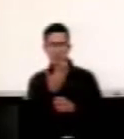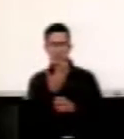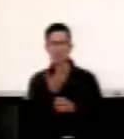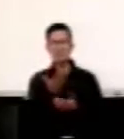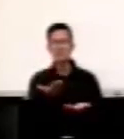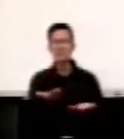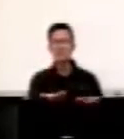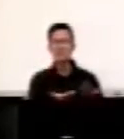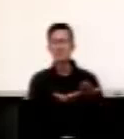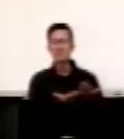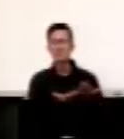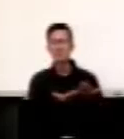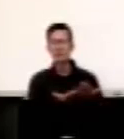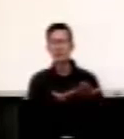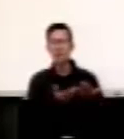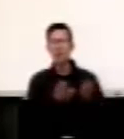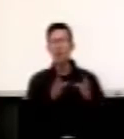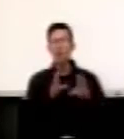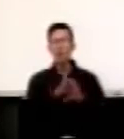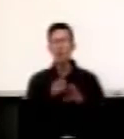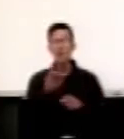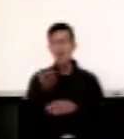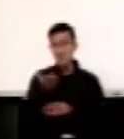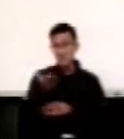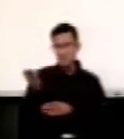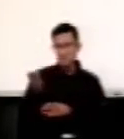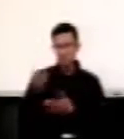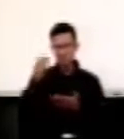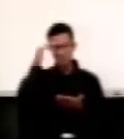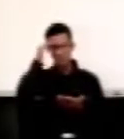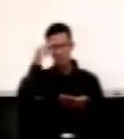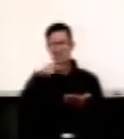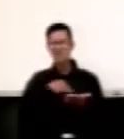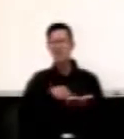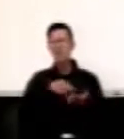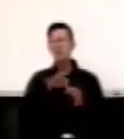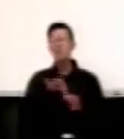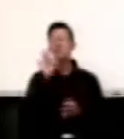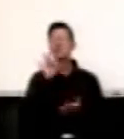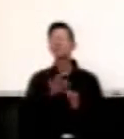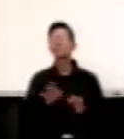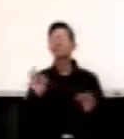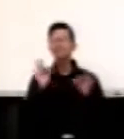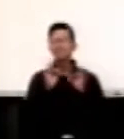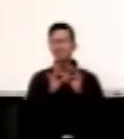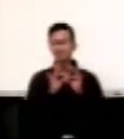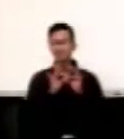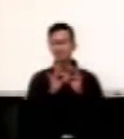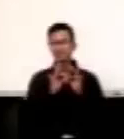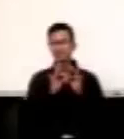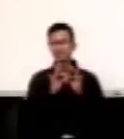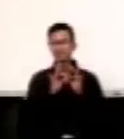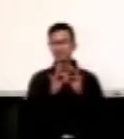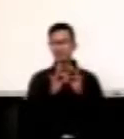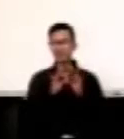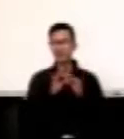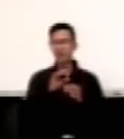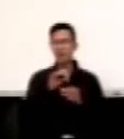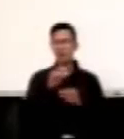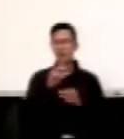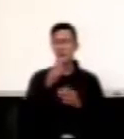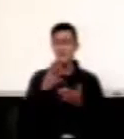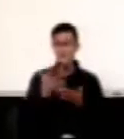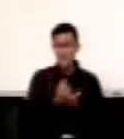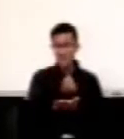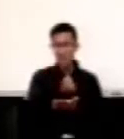marcan como determinante en la actualidad, que es, y aquí hacen referencia sobre la victoria contundente